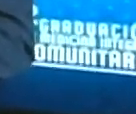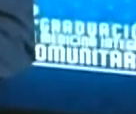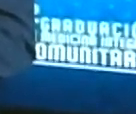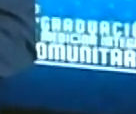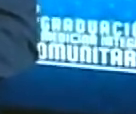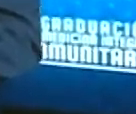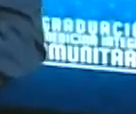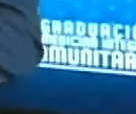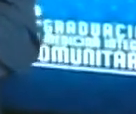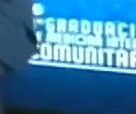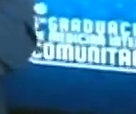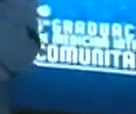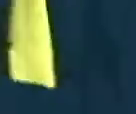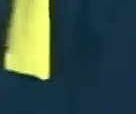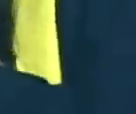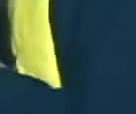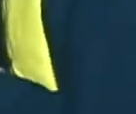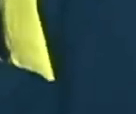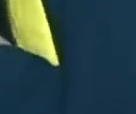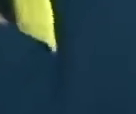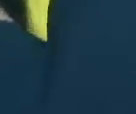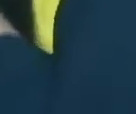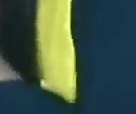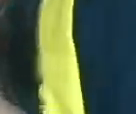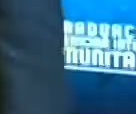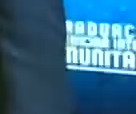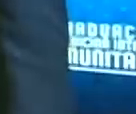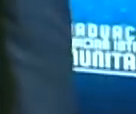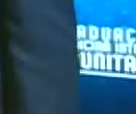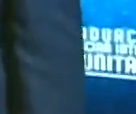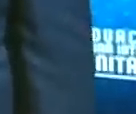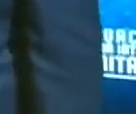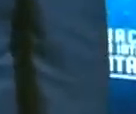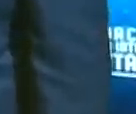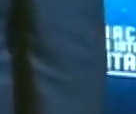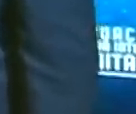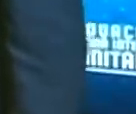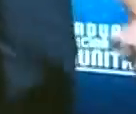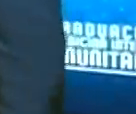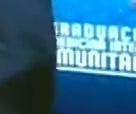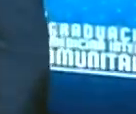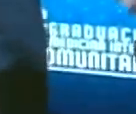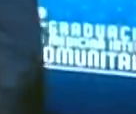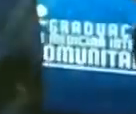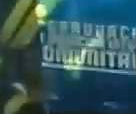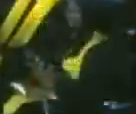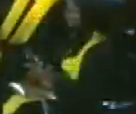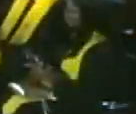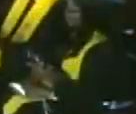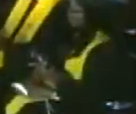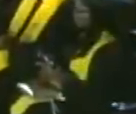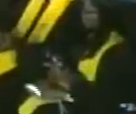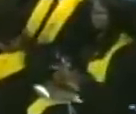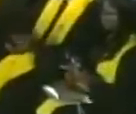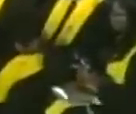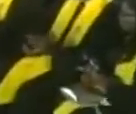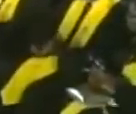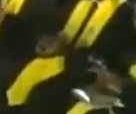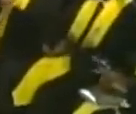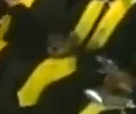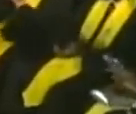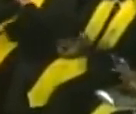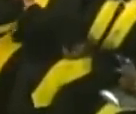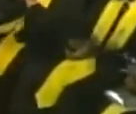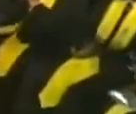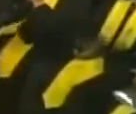integrales comunitarios. Destacábamos desde la sala José Félix Rivas en el Teatro Teresa Carreño. Educación Sandoval, y